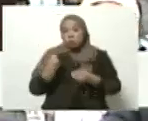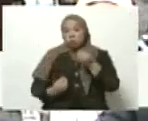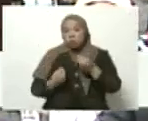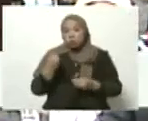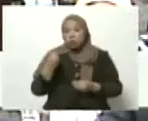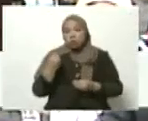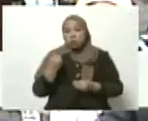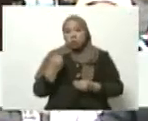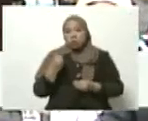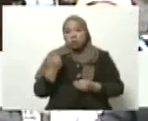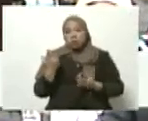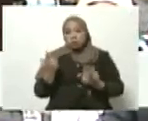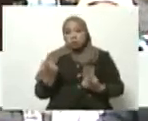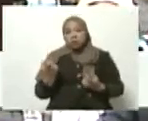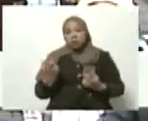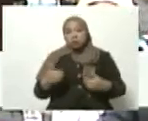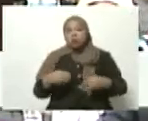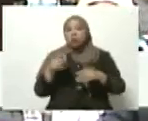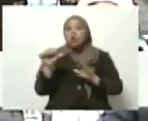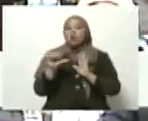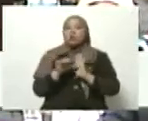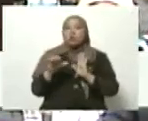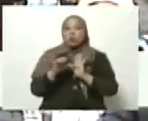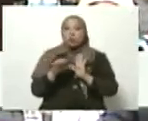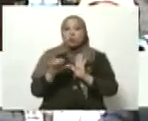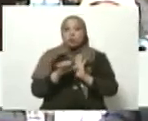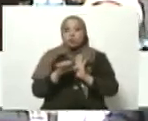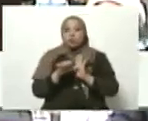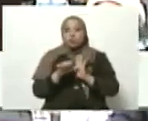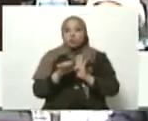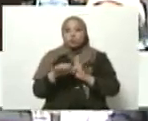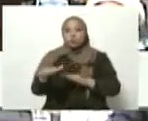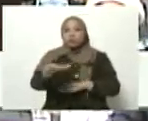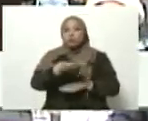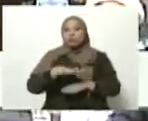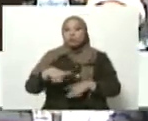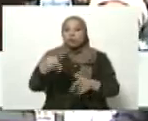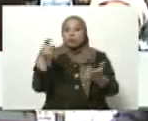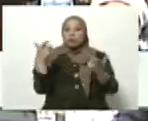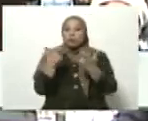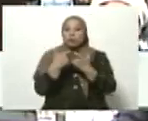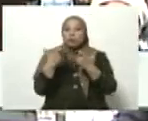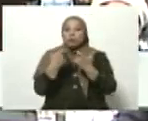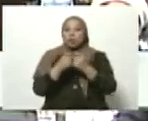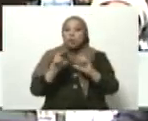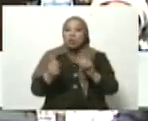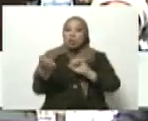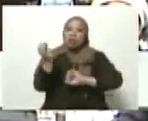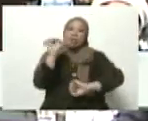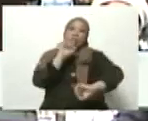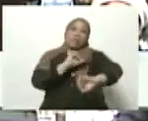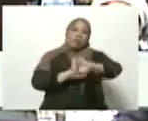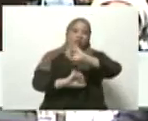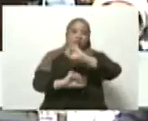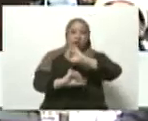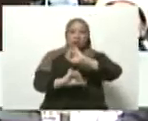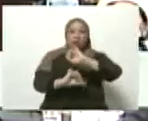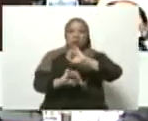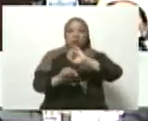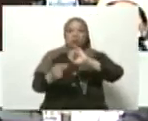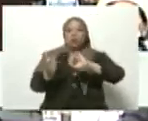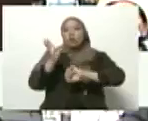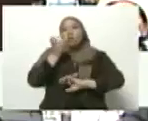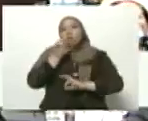sustentar en dónde está el trumpismo para evitar que,